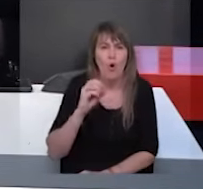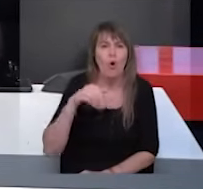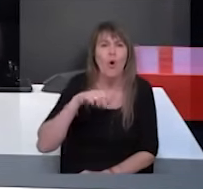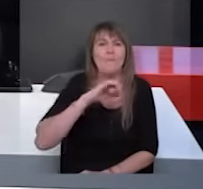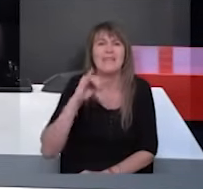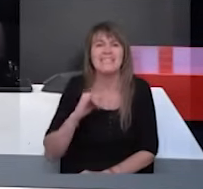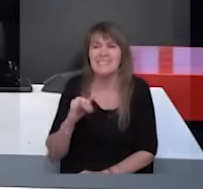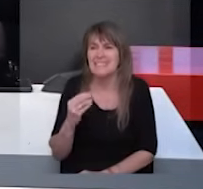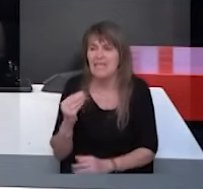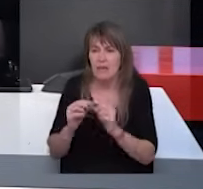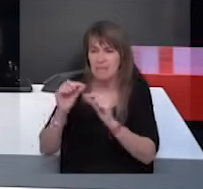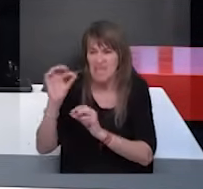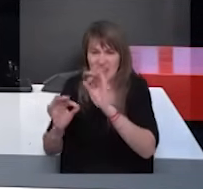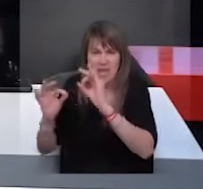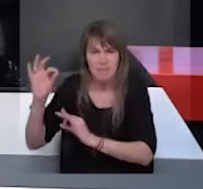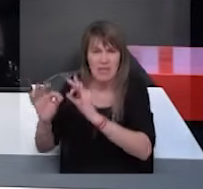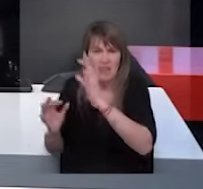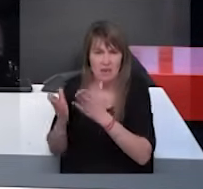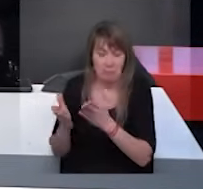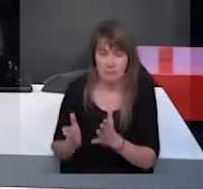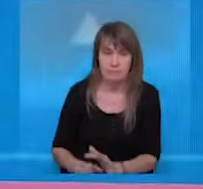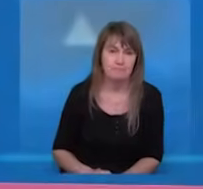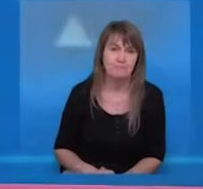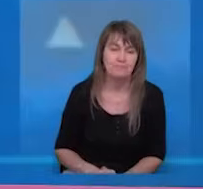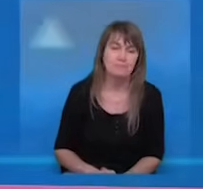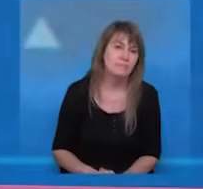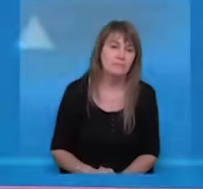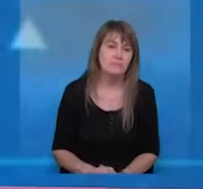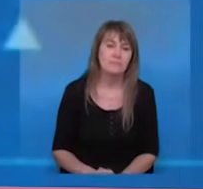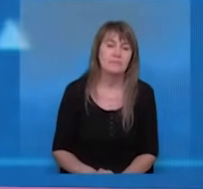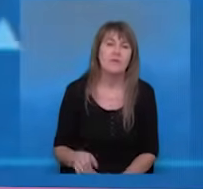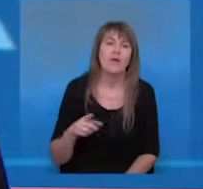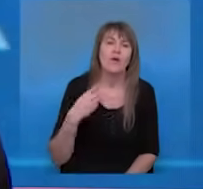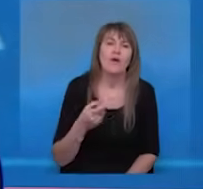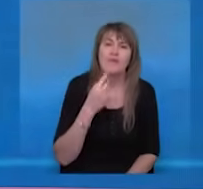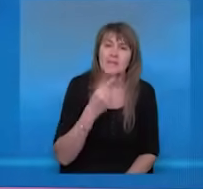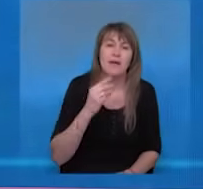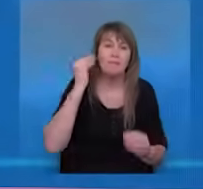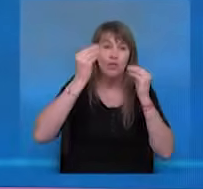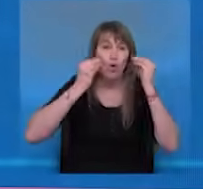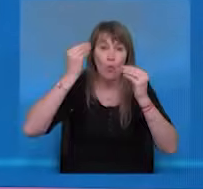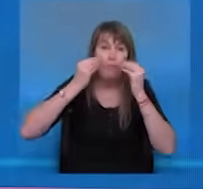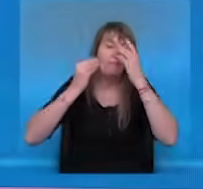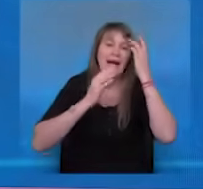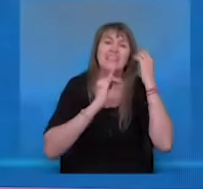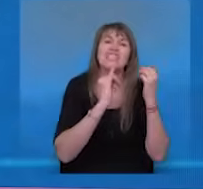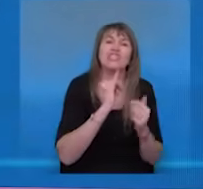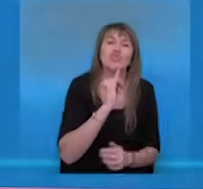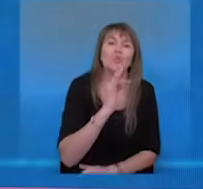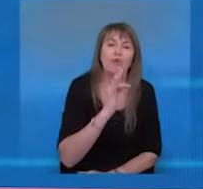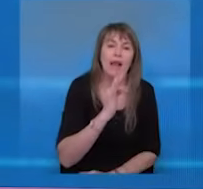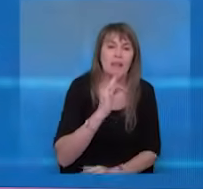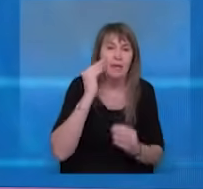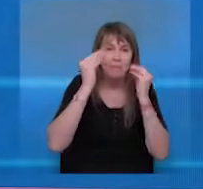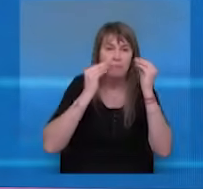metro medir Elo Bueno después dice después dice la preocupación de iturralde por